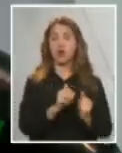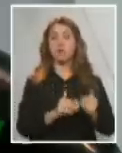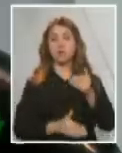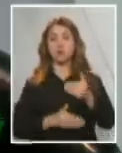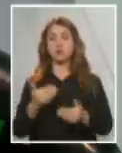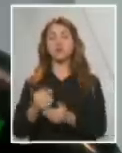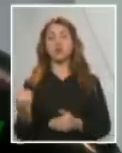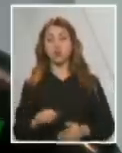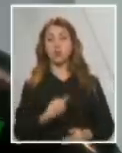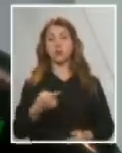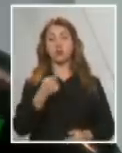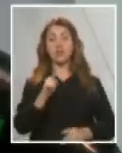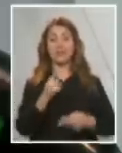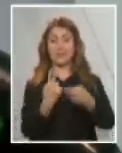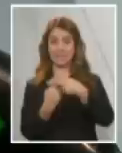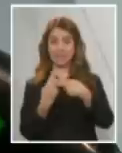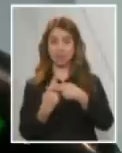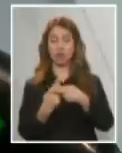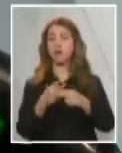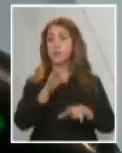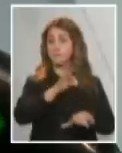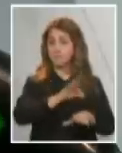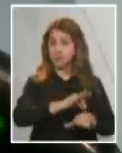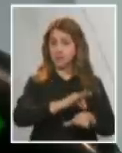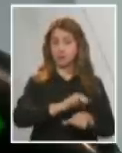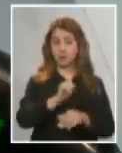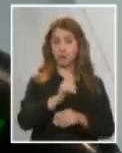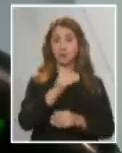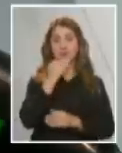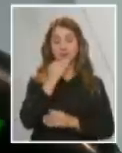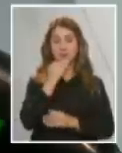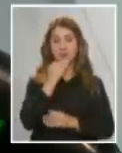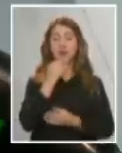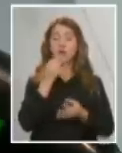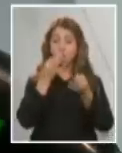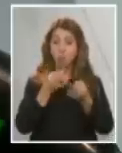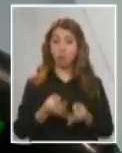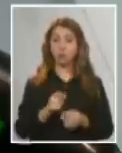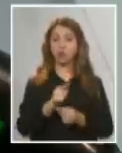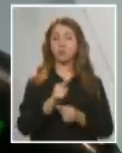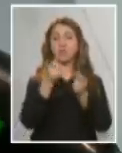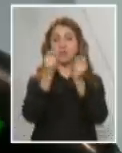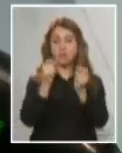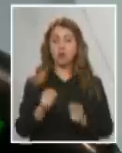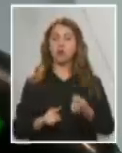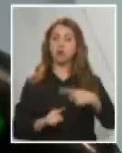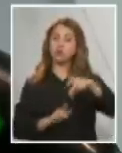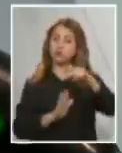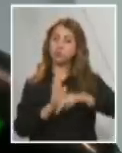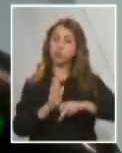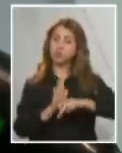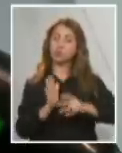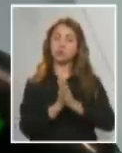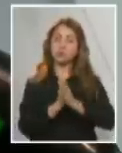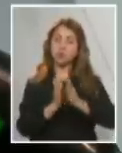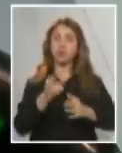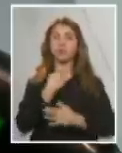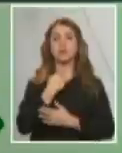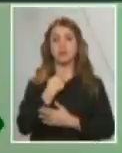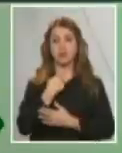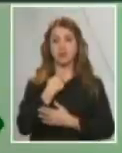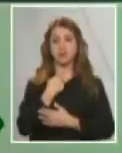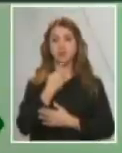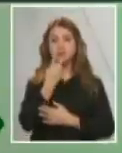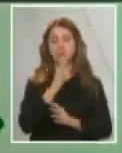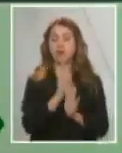proceso nuestro del Teletón médico, sino que les toca evaluar otros proyectos muy interesantes, sí.